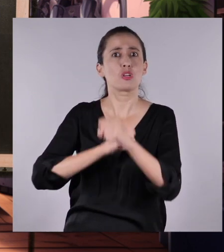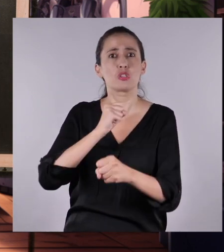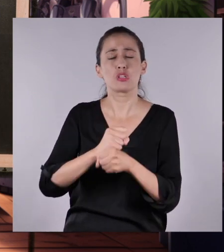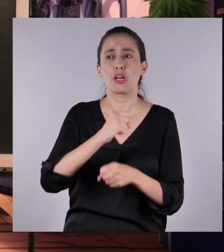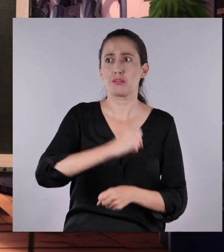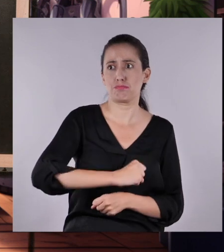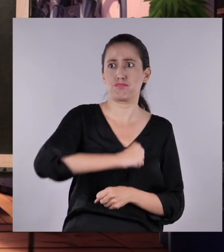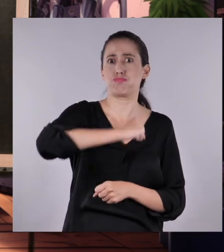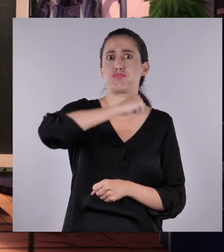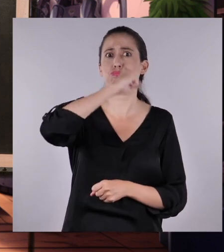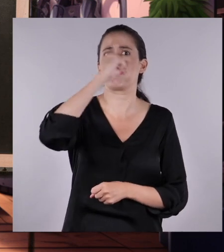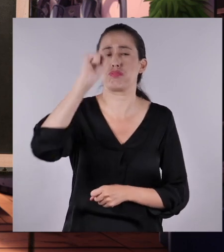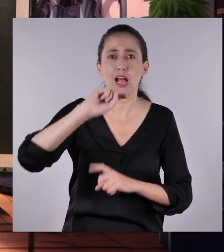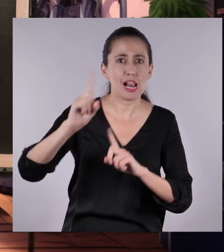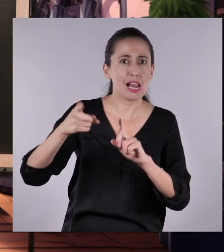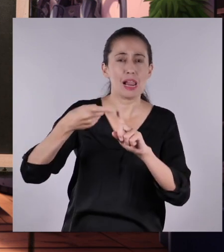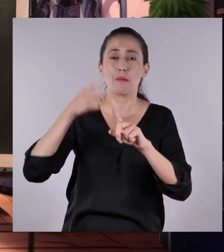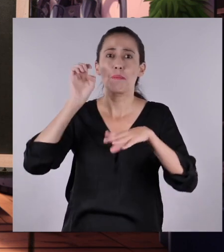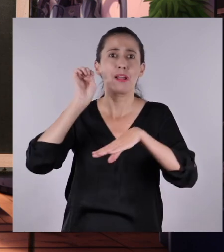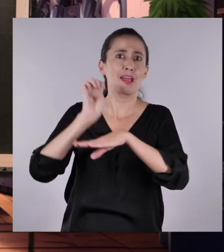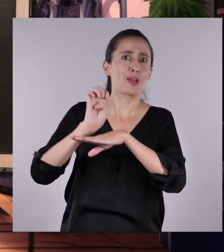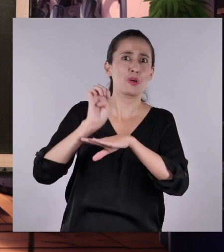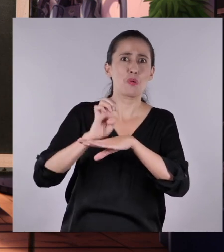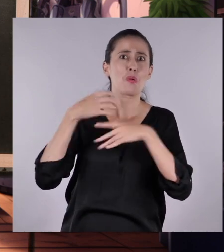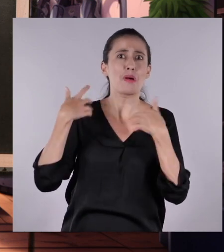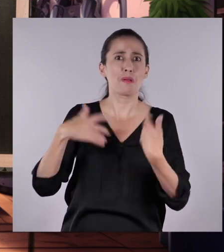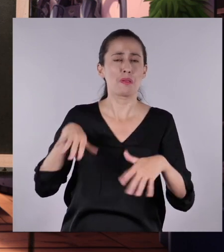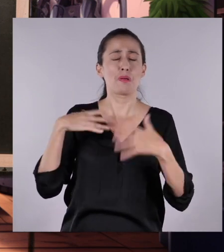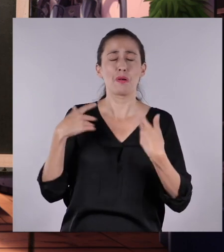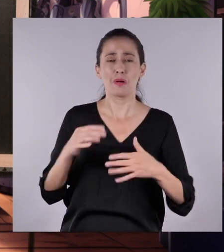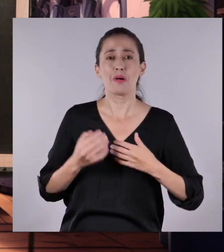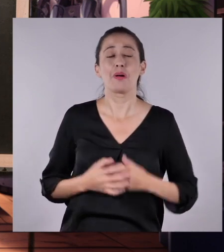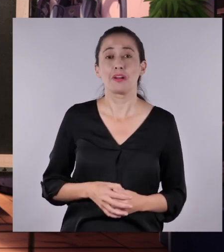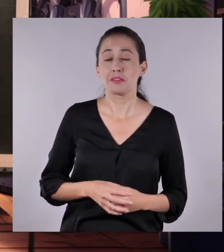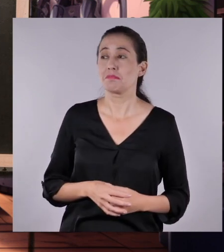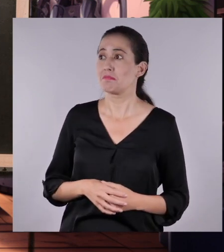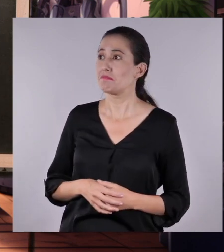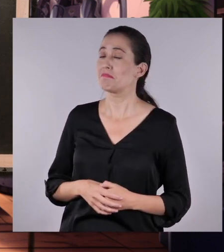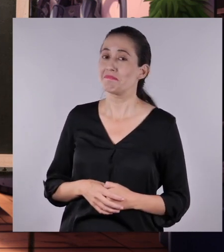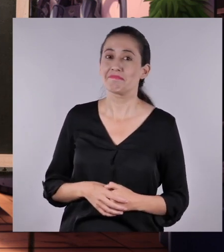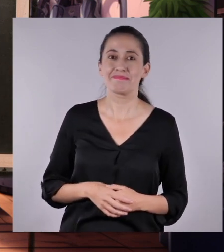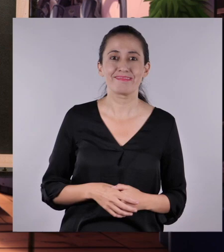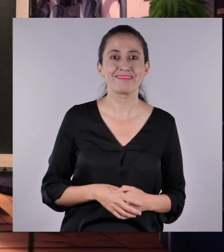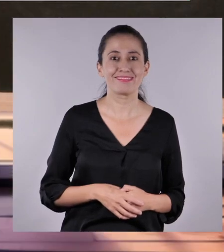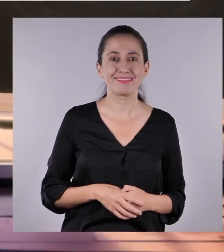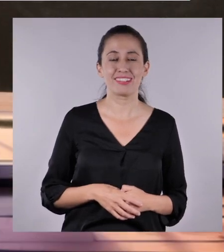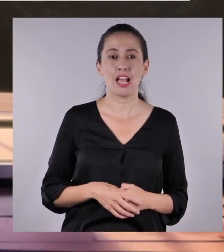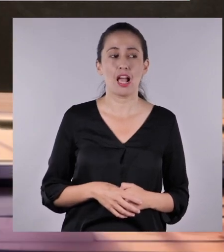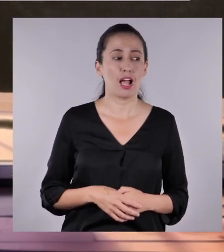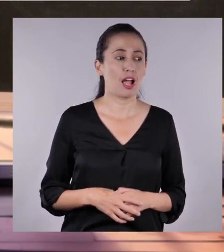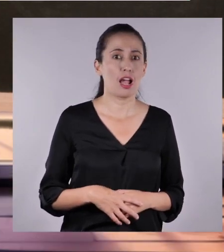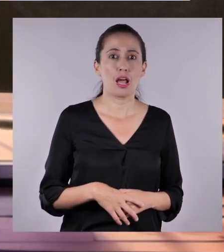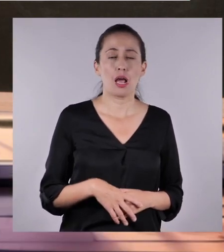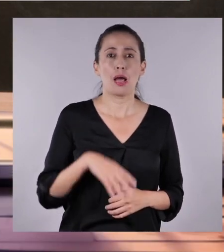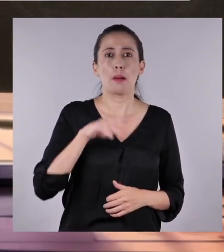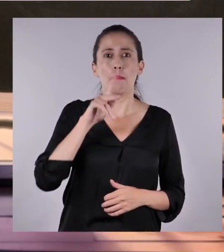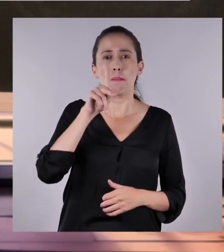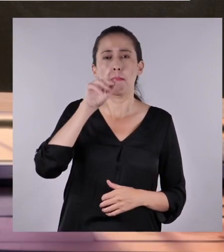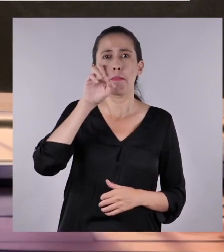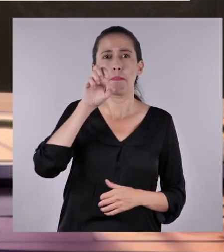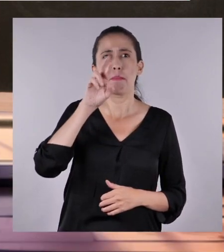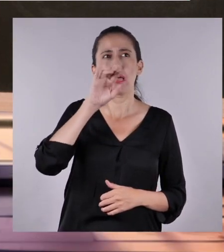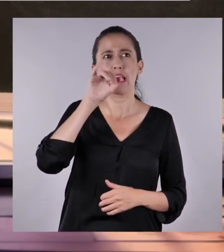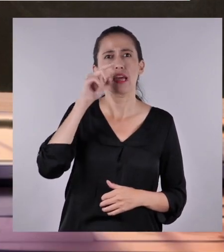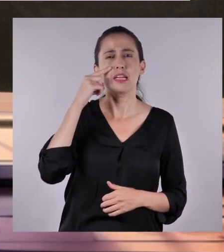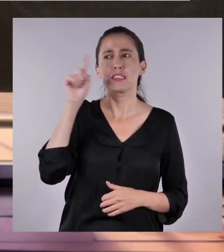años, ganó una medalla olímpica. La primera en la historia del Ecuador. ¡Wow! La primera,